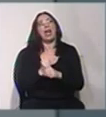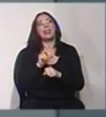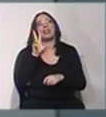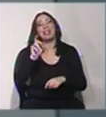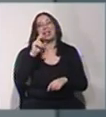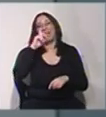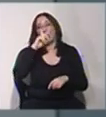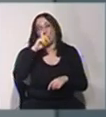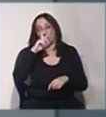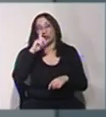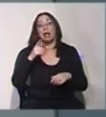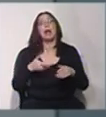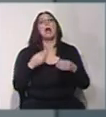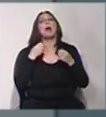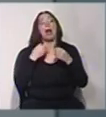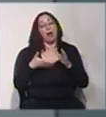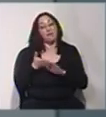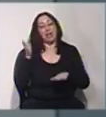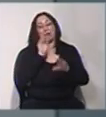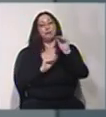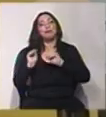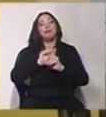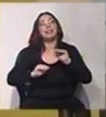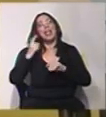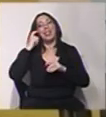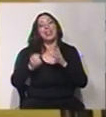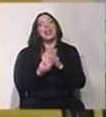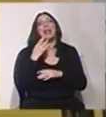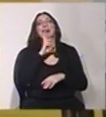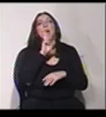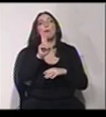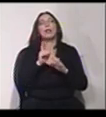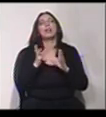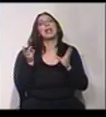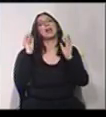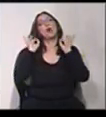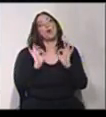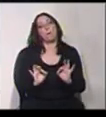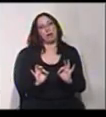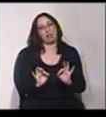de junio, ya que están creando un Servicio Nacional de Respuesta Integral.